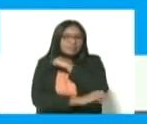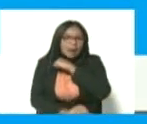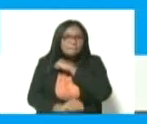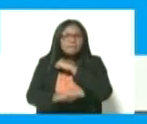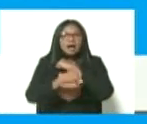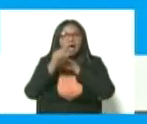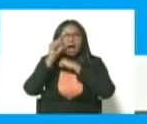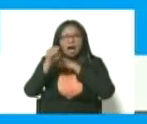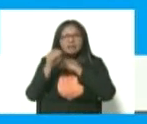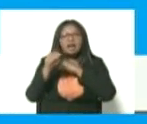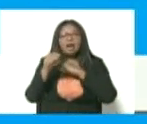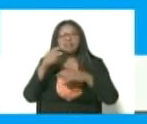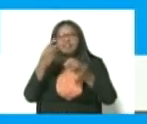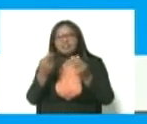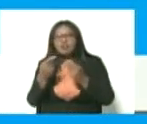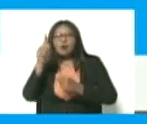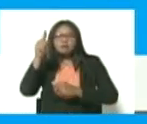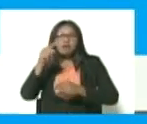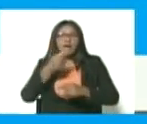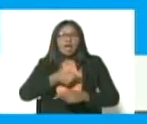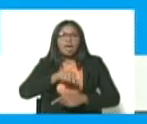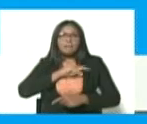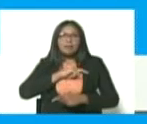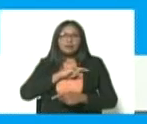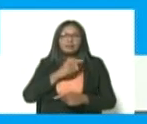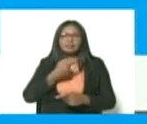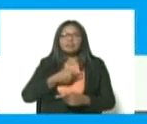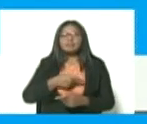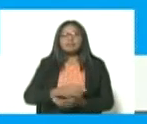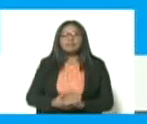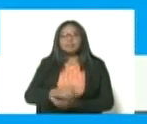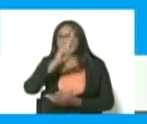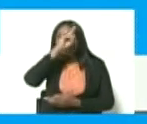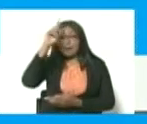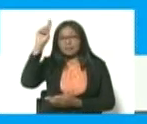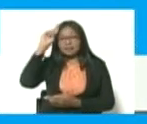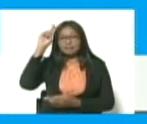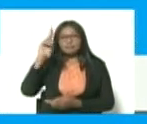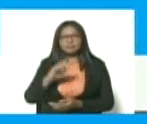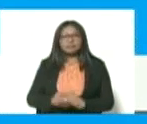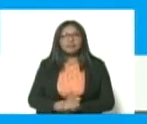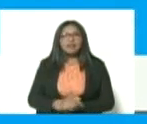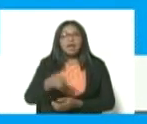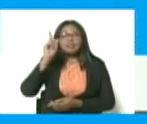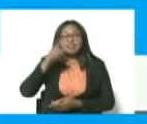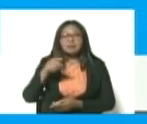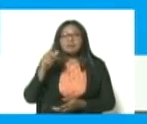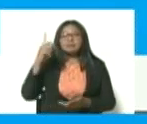La dirección de inteligencia del gobierno español tiene las pruebas, tiene todas las pruebas.